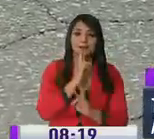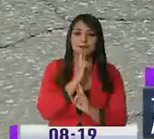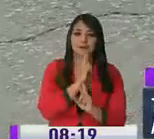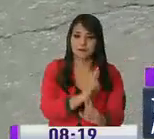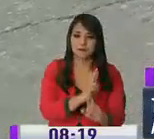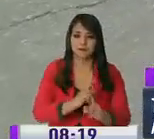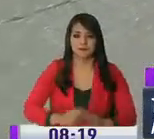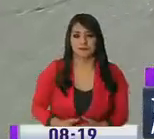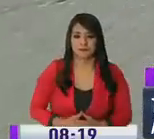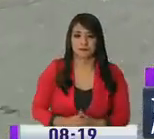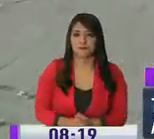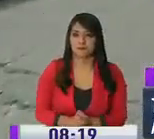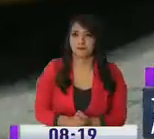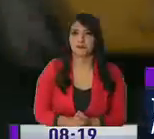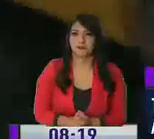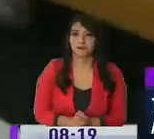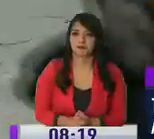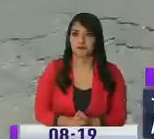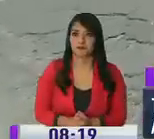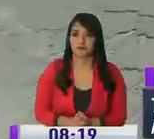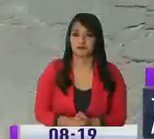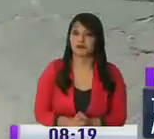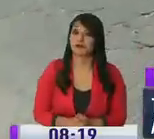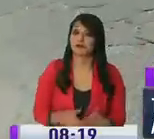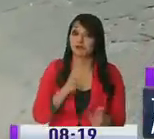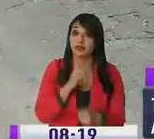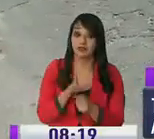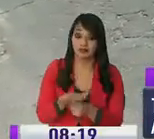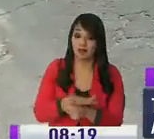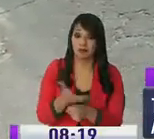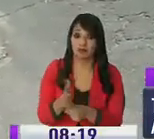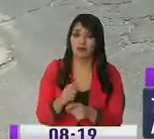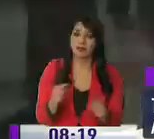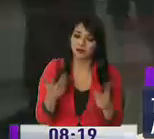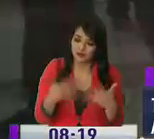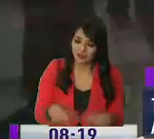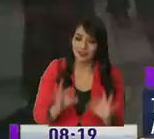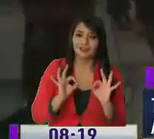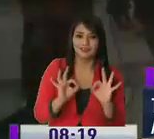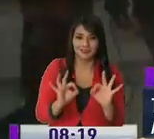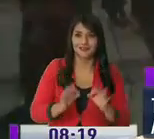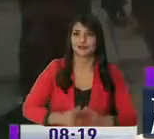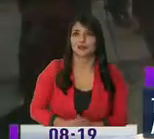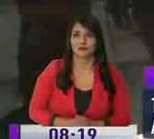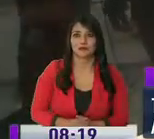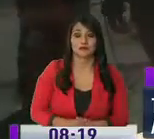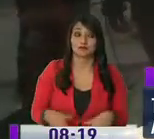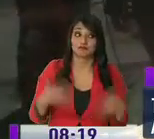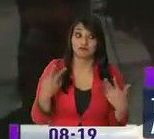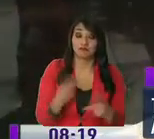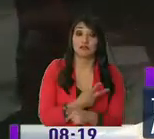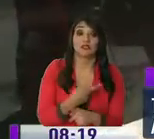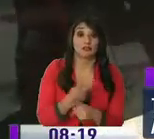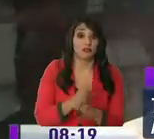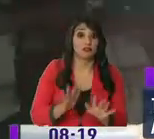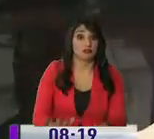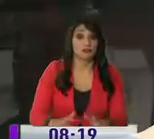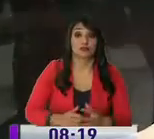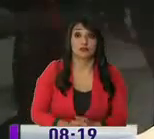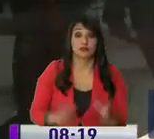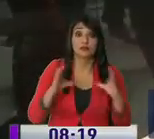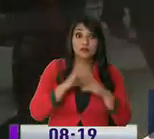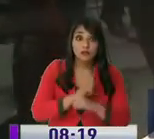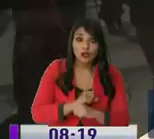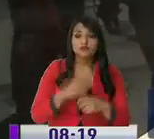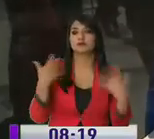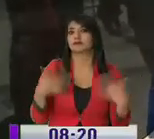empresa encargada. Sí, estuvo un tiempo sin tapa, pero ya pusieron, porque era muy peligroso que esté así. En la noche al